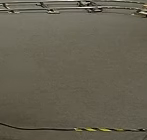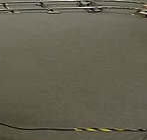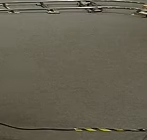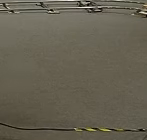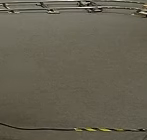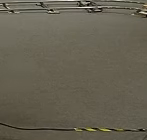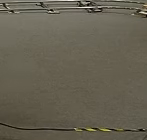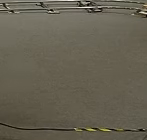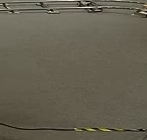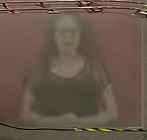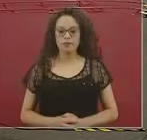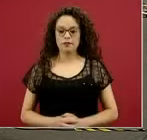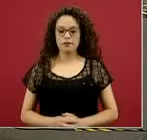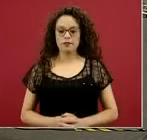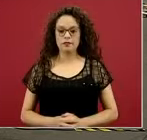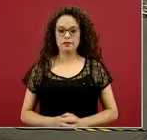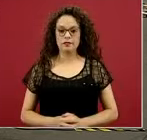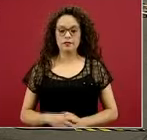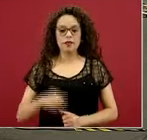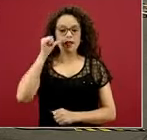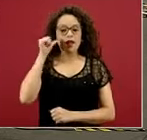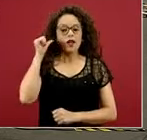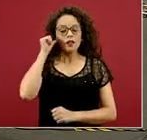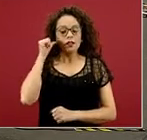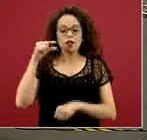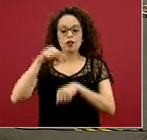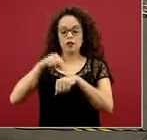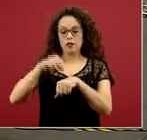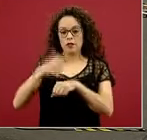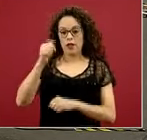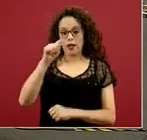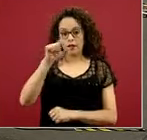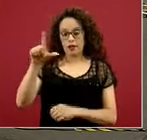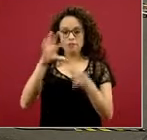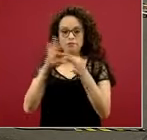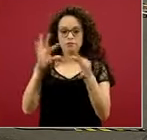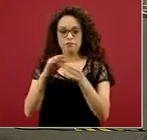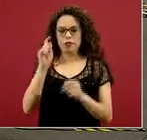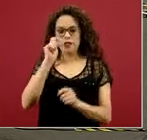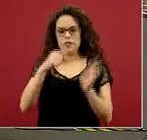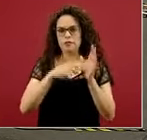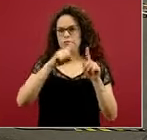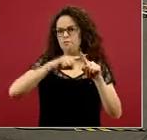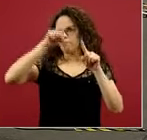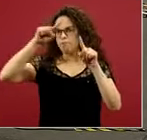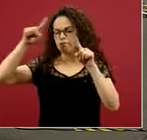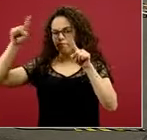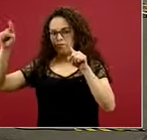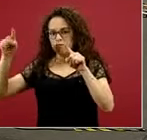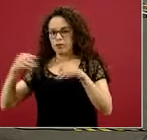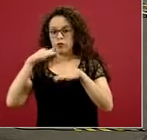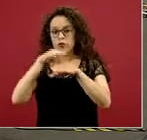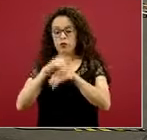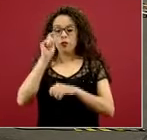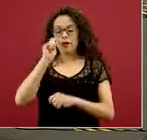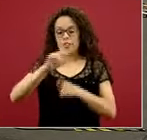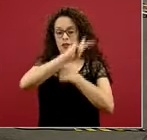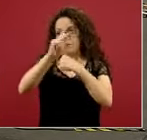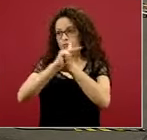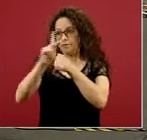Creo que ayer el doctor López-Gatell mostró las curvas, especialmente de los países europeos,